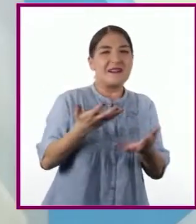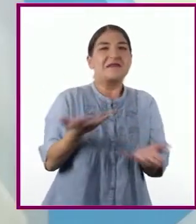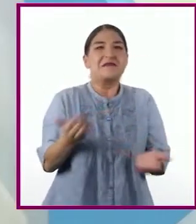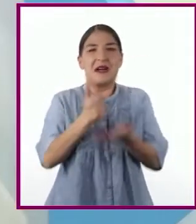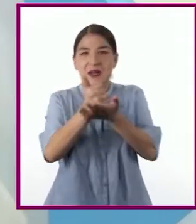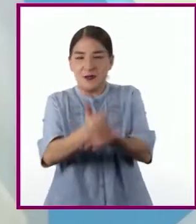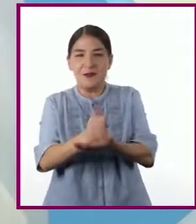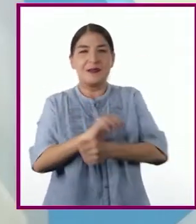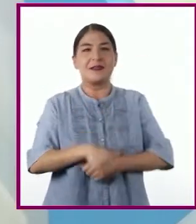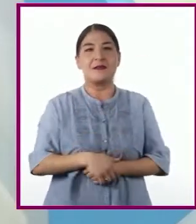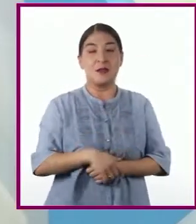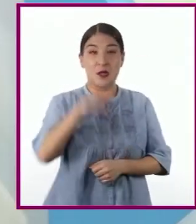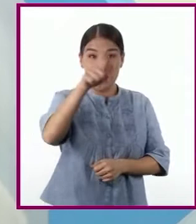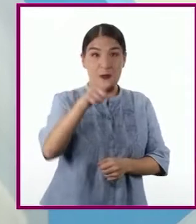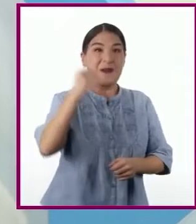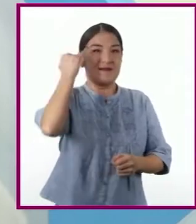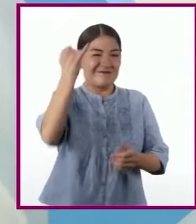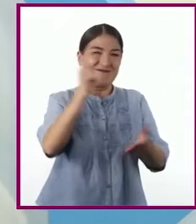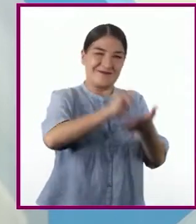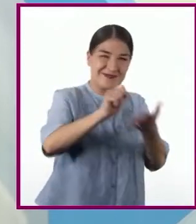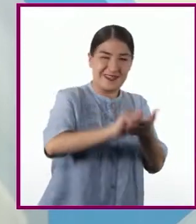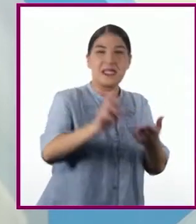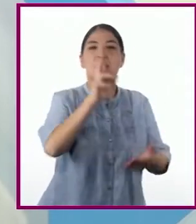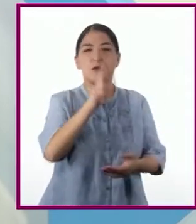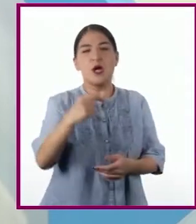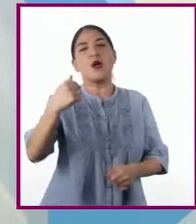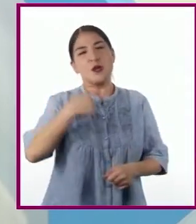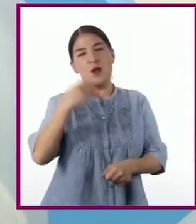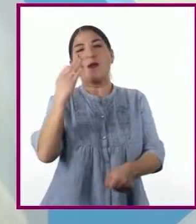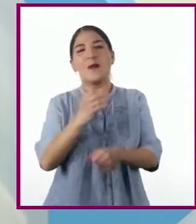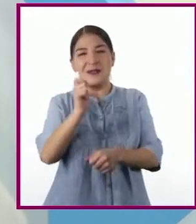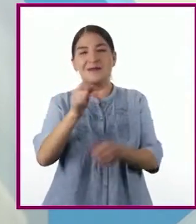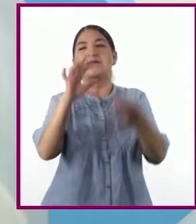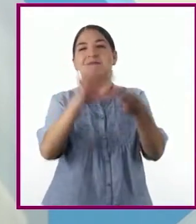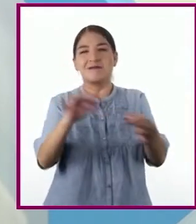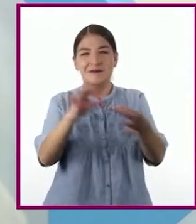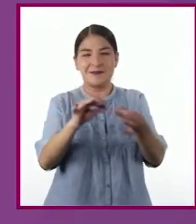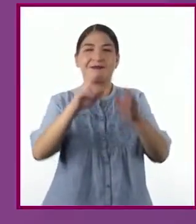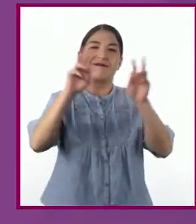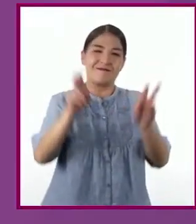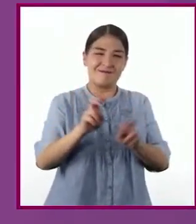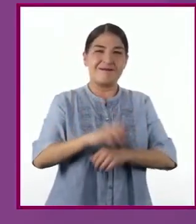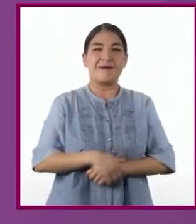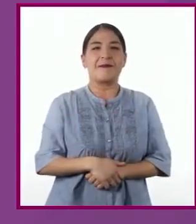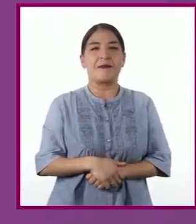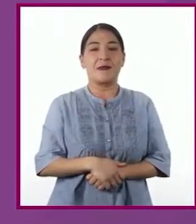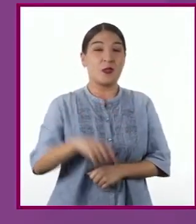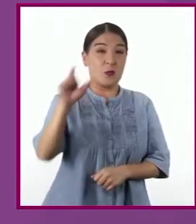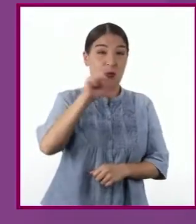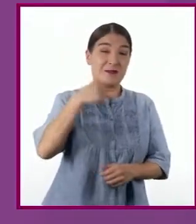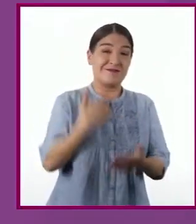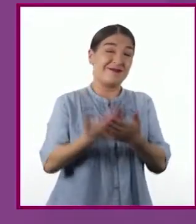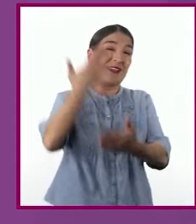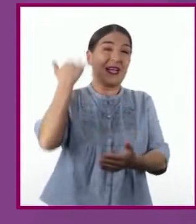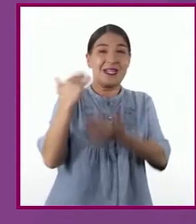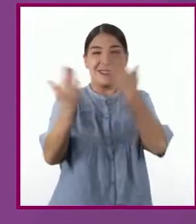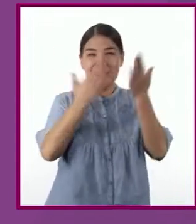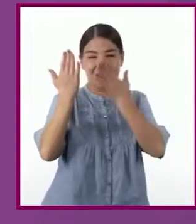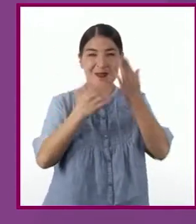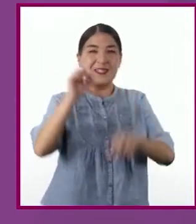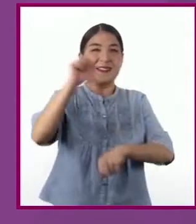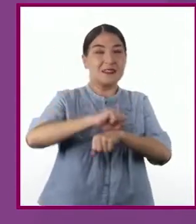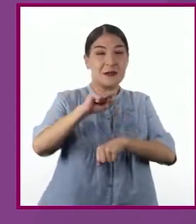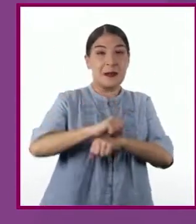En lo que anotan sus ideas, les quiero compartir la siguiente anécdota. Cuando estudié la secundaria,